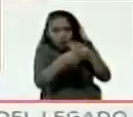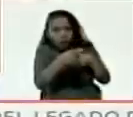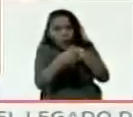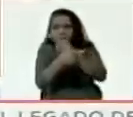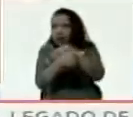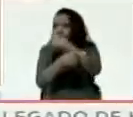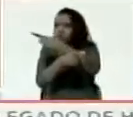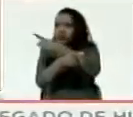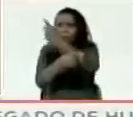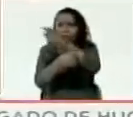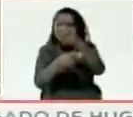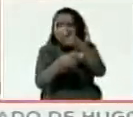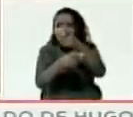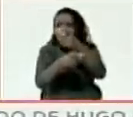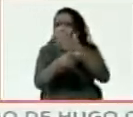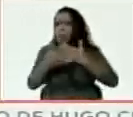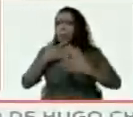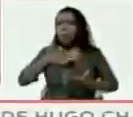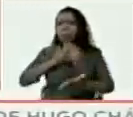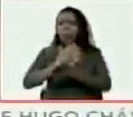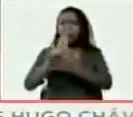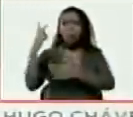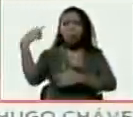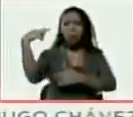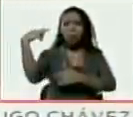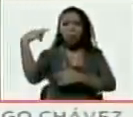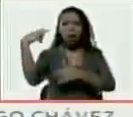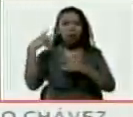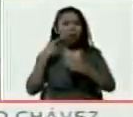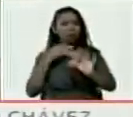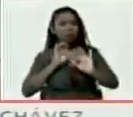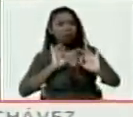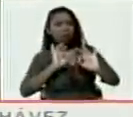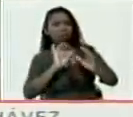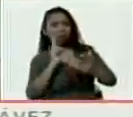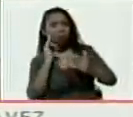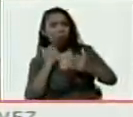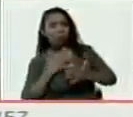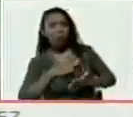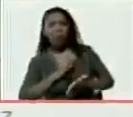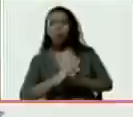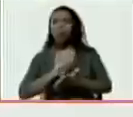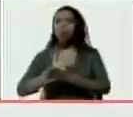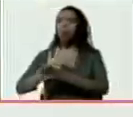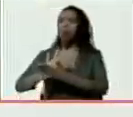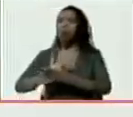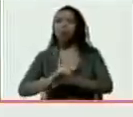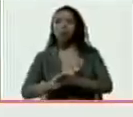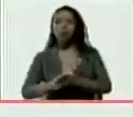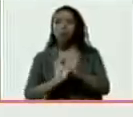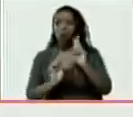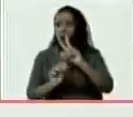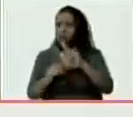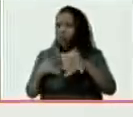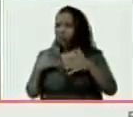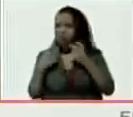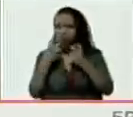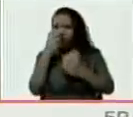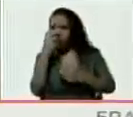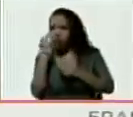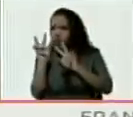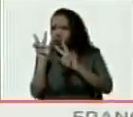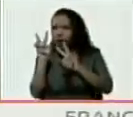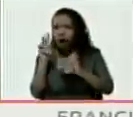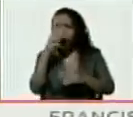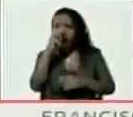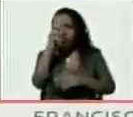tranquilos. Los demás como si no estuviera pasando nada. Otro evento curioso en este año 2020,